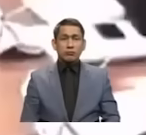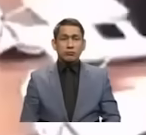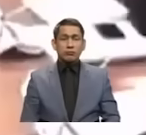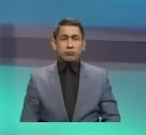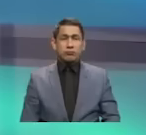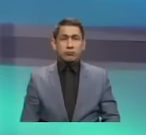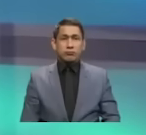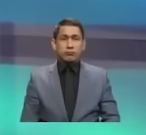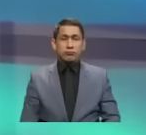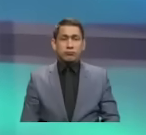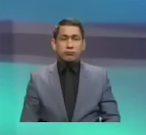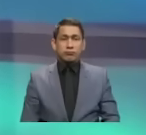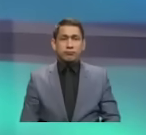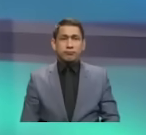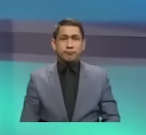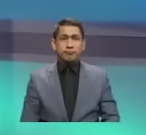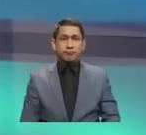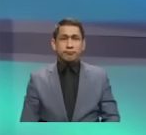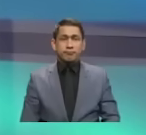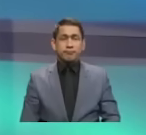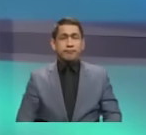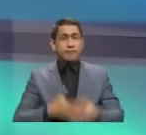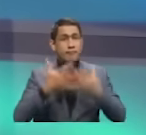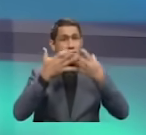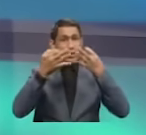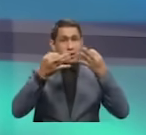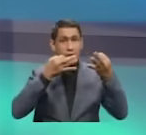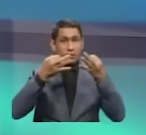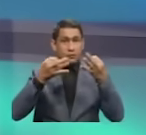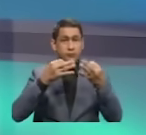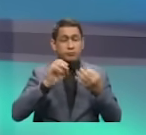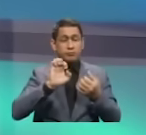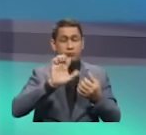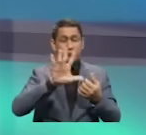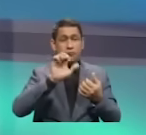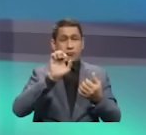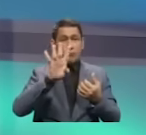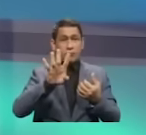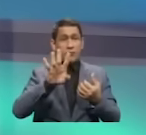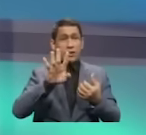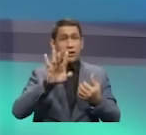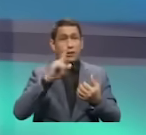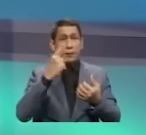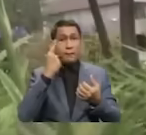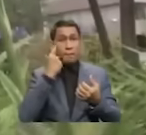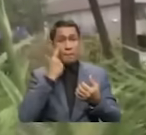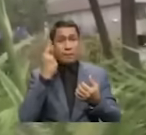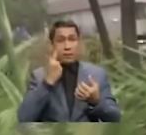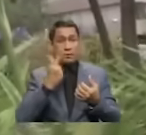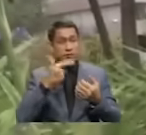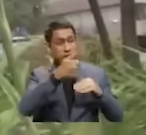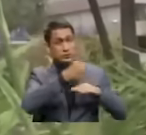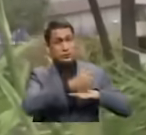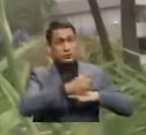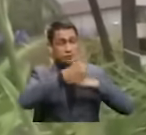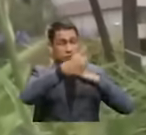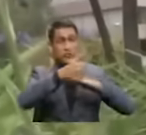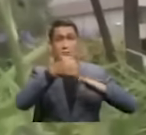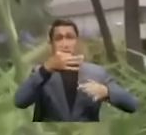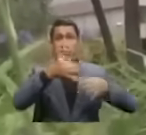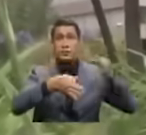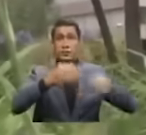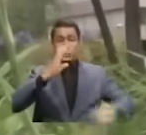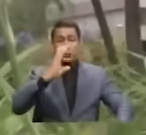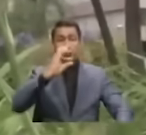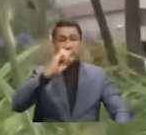la pregunta. Voy a hacer mi pregunta. También les contamos que con 54 elementos de convicción, el juez nacional Felipe Córdoba llamó